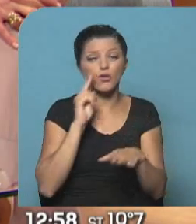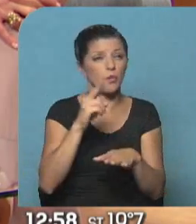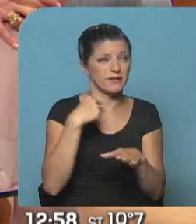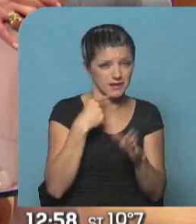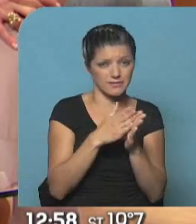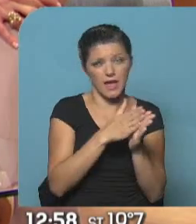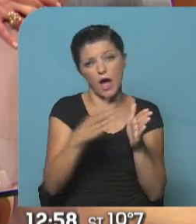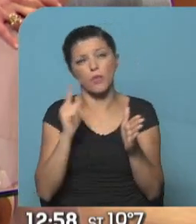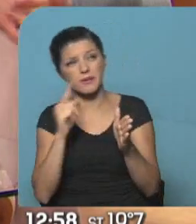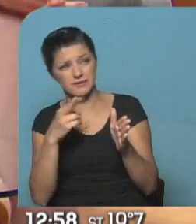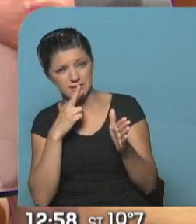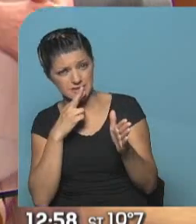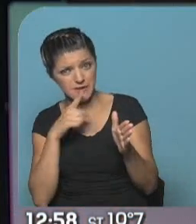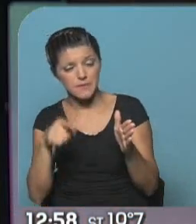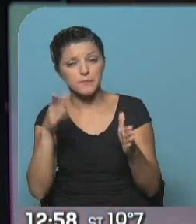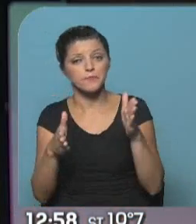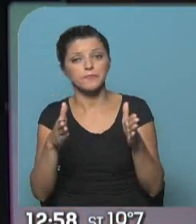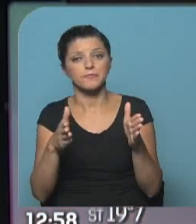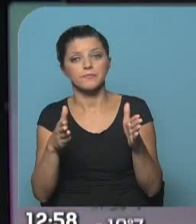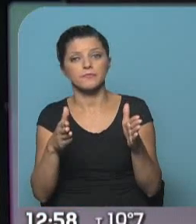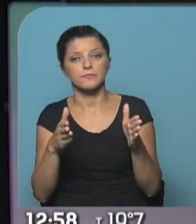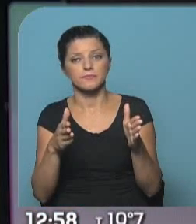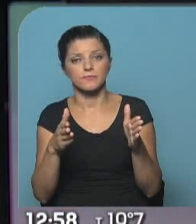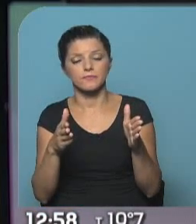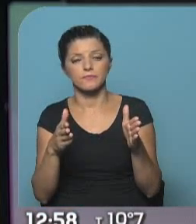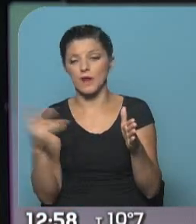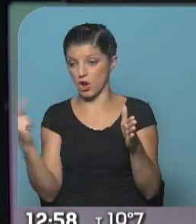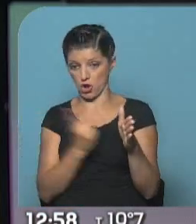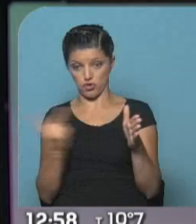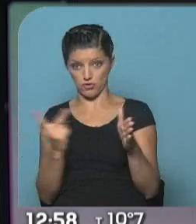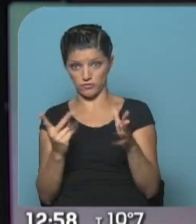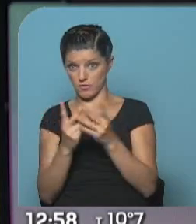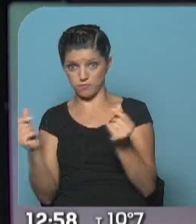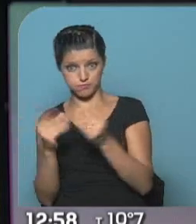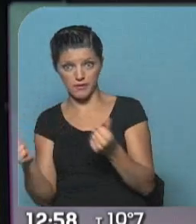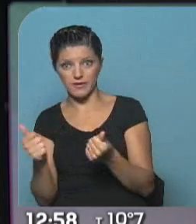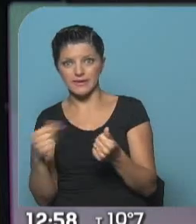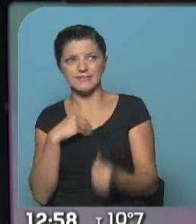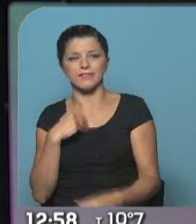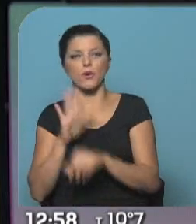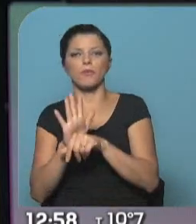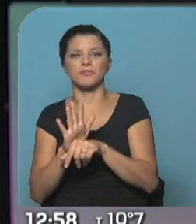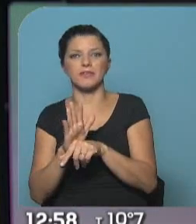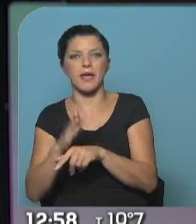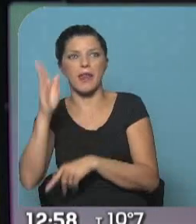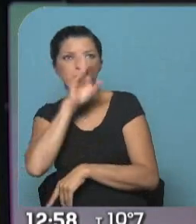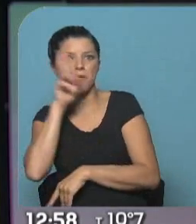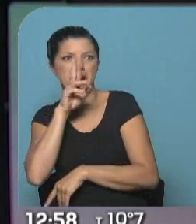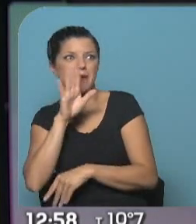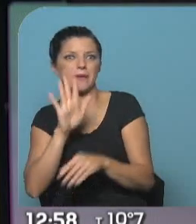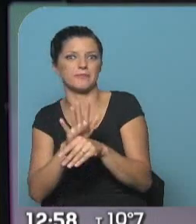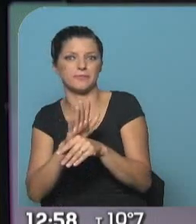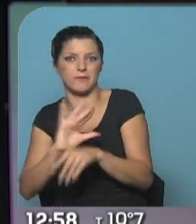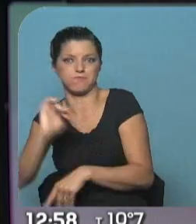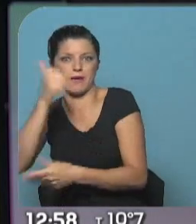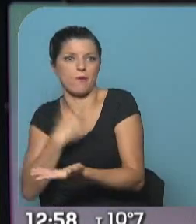periodo anterior, ¿no? Y el actual, han salido con el sabor de, bueno, Merkel nos robó la agenda, ¿no? Es decir, y no hemos